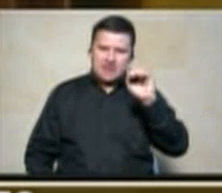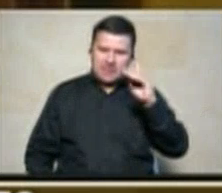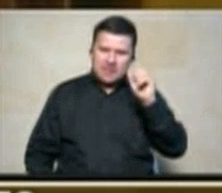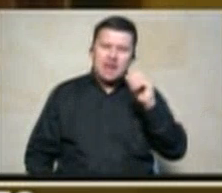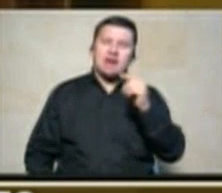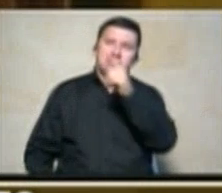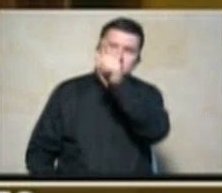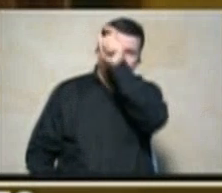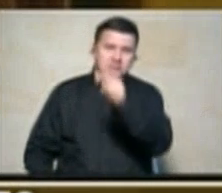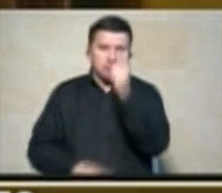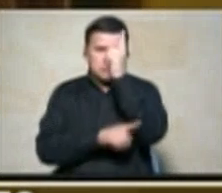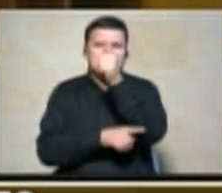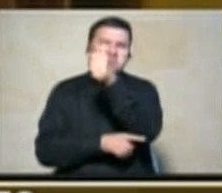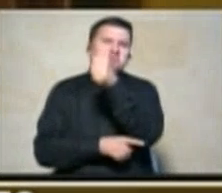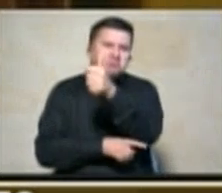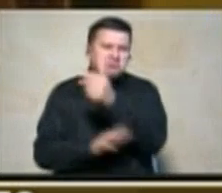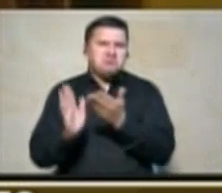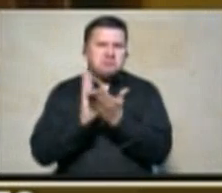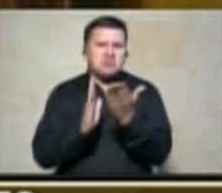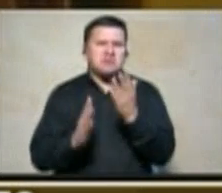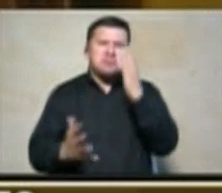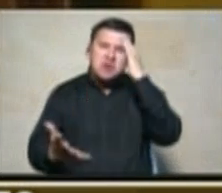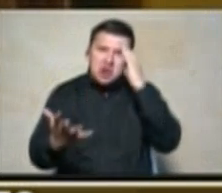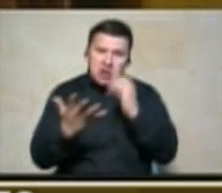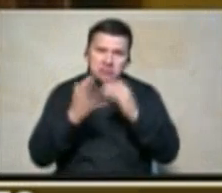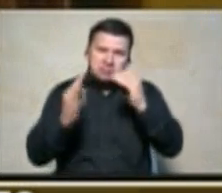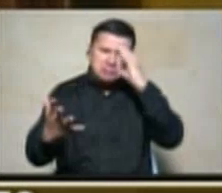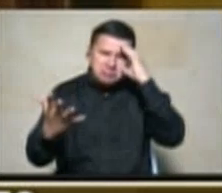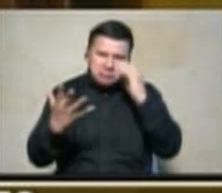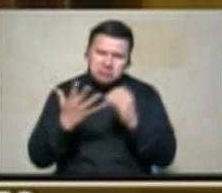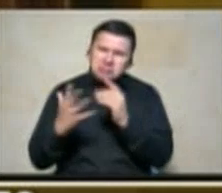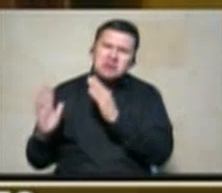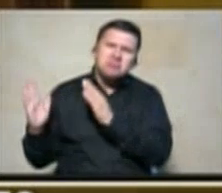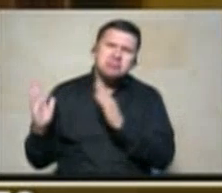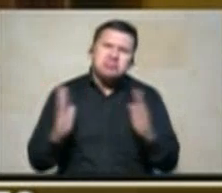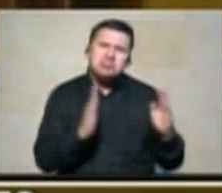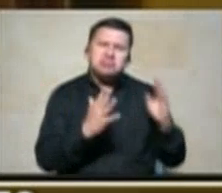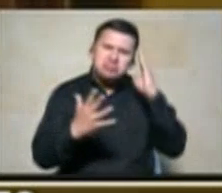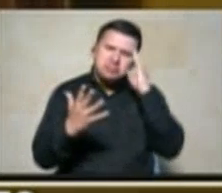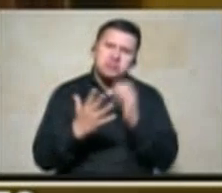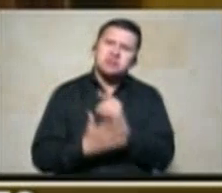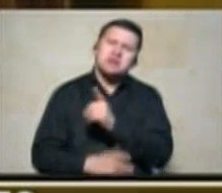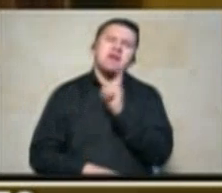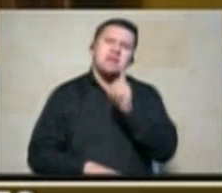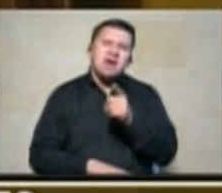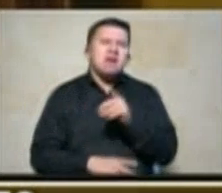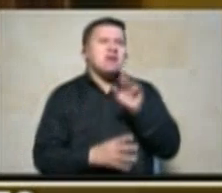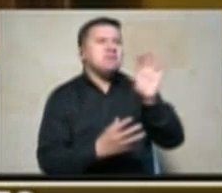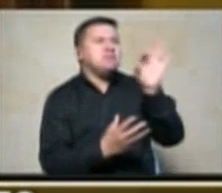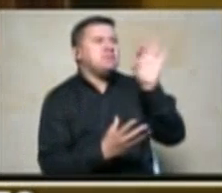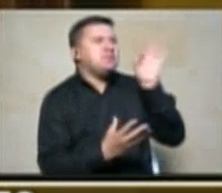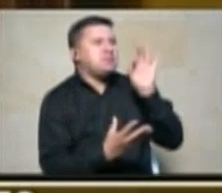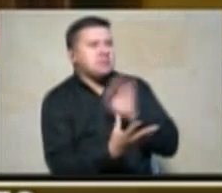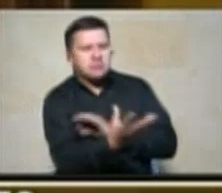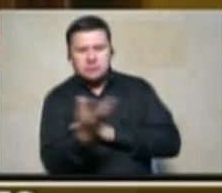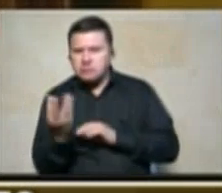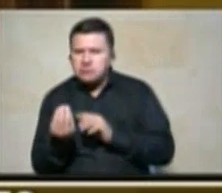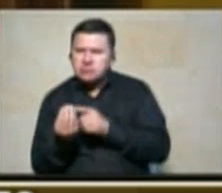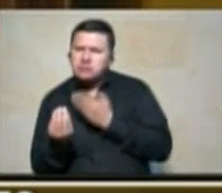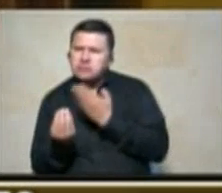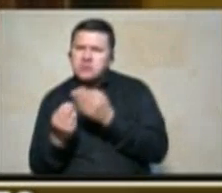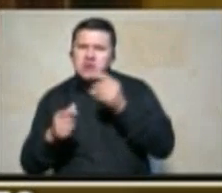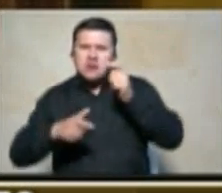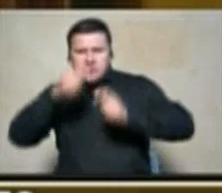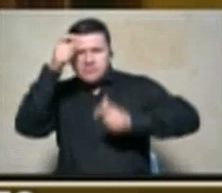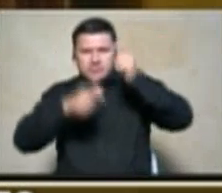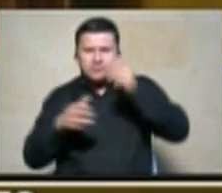se solicite una comisión a la Cámara, donde integrantes de varios partidos, quienes hoy han